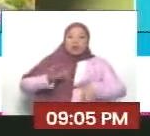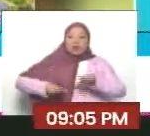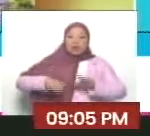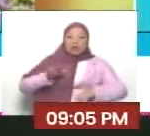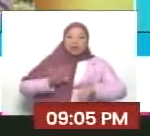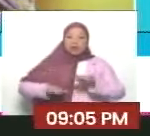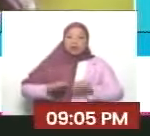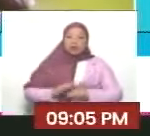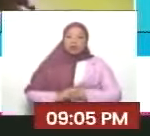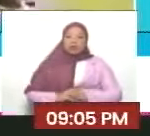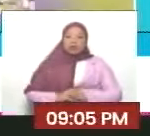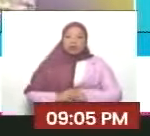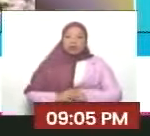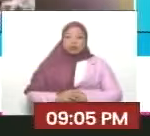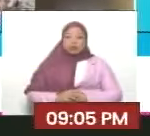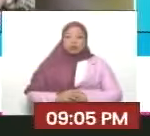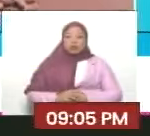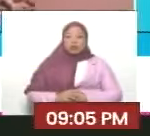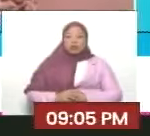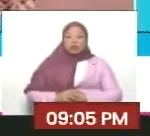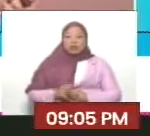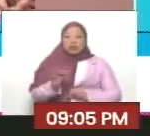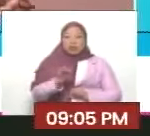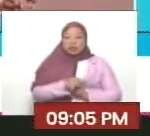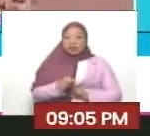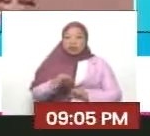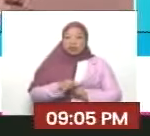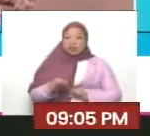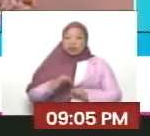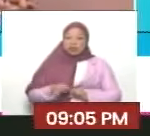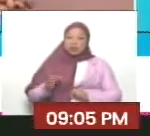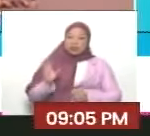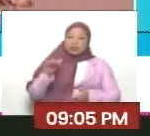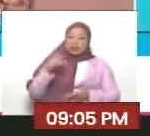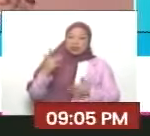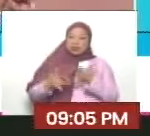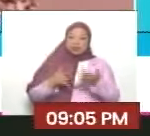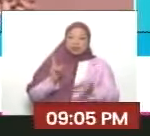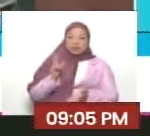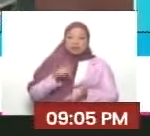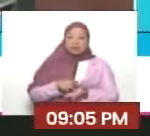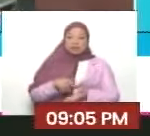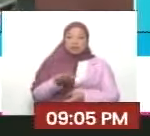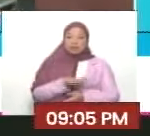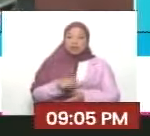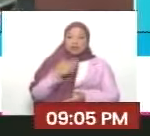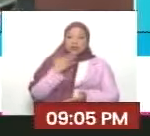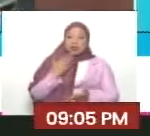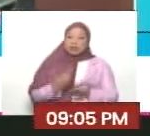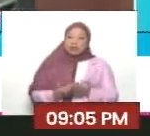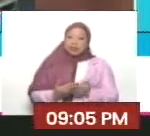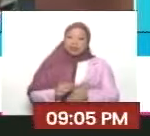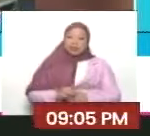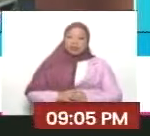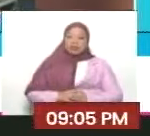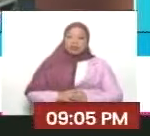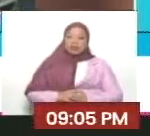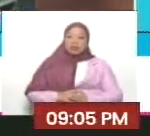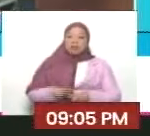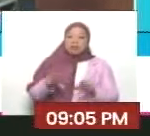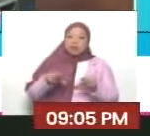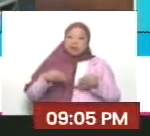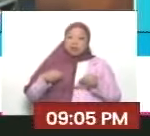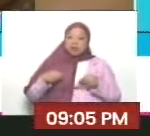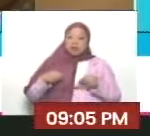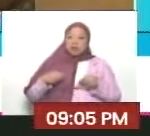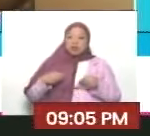Barlovento, de los municipios Brión, Páez y Acevedo. Es un reconocimiento,